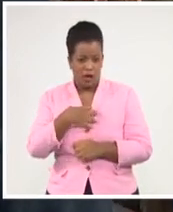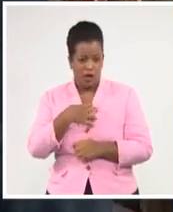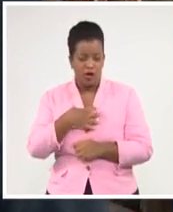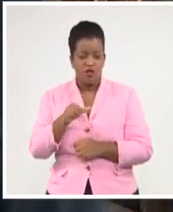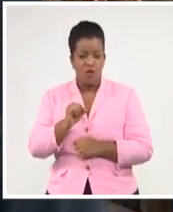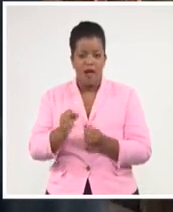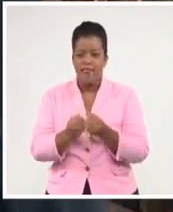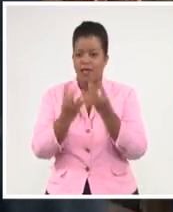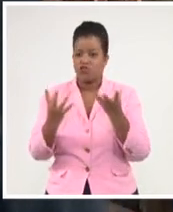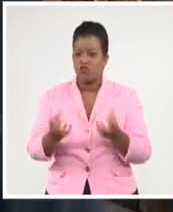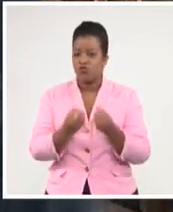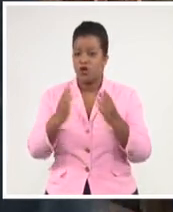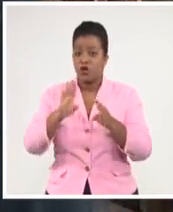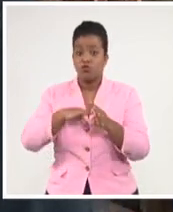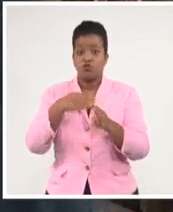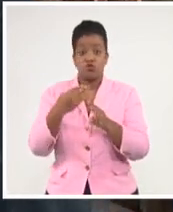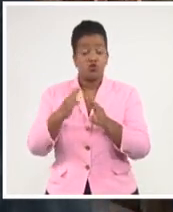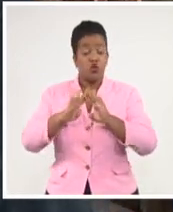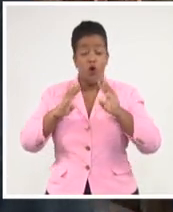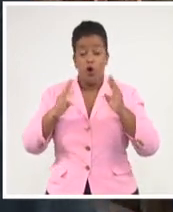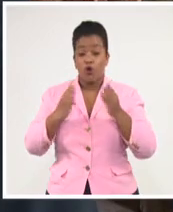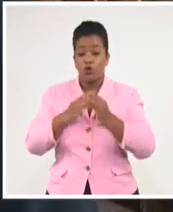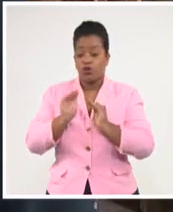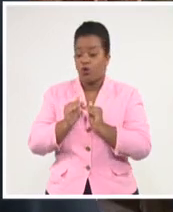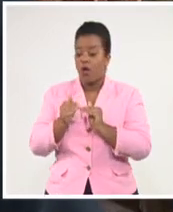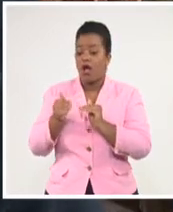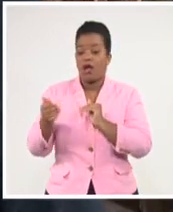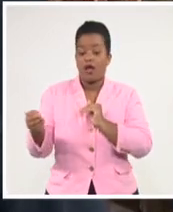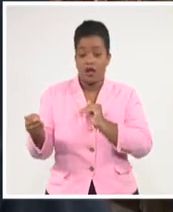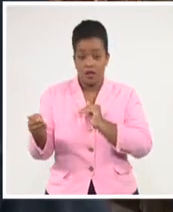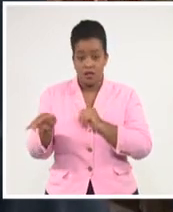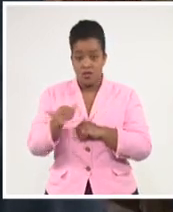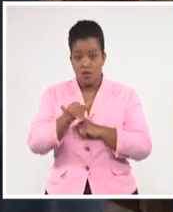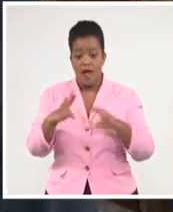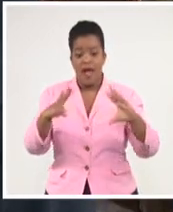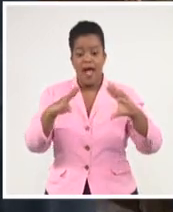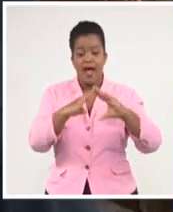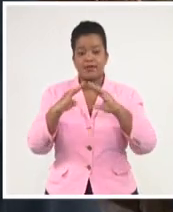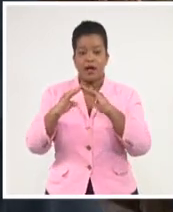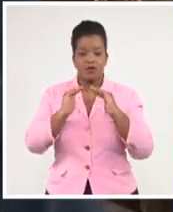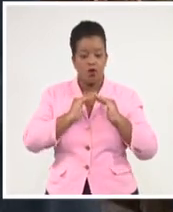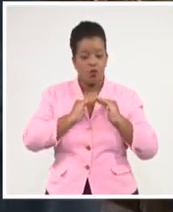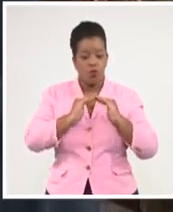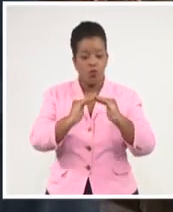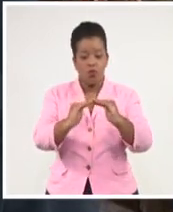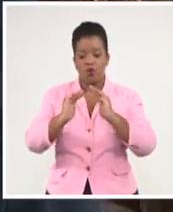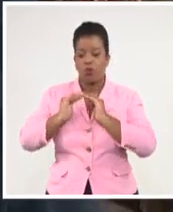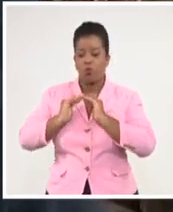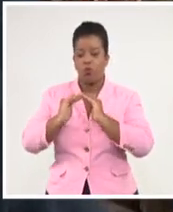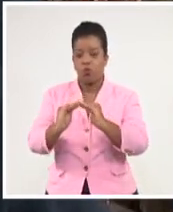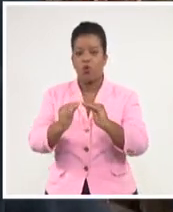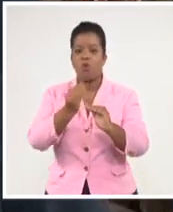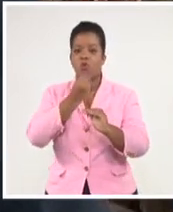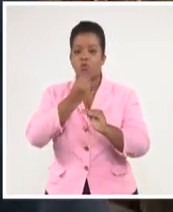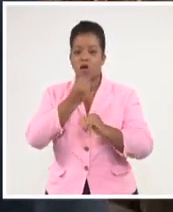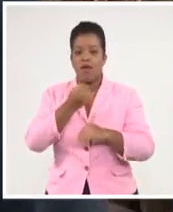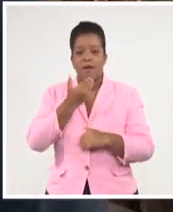lo voy a sembrar del lado de allá. Y encima de eso voy a tener las 2 casas tapadas, que con posibilidad de que si me las